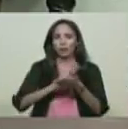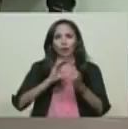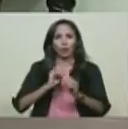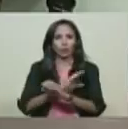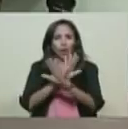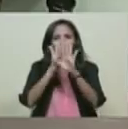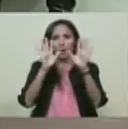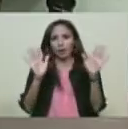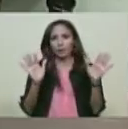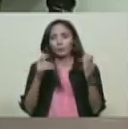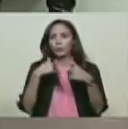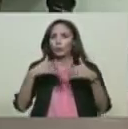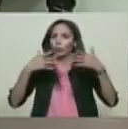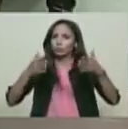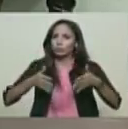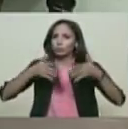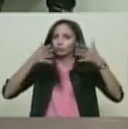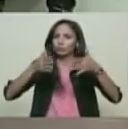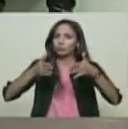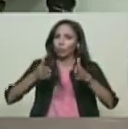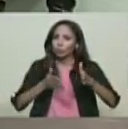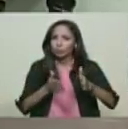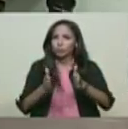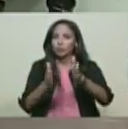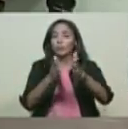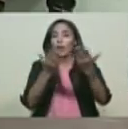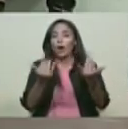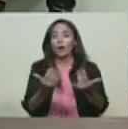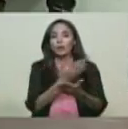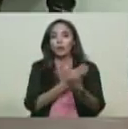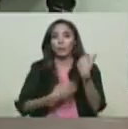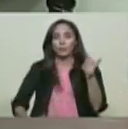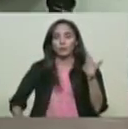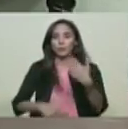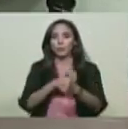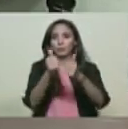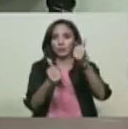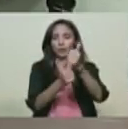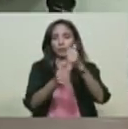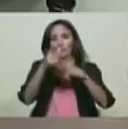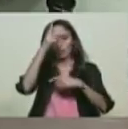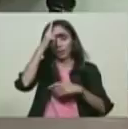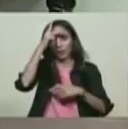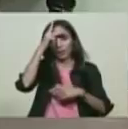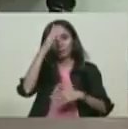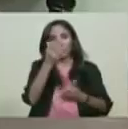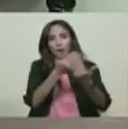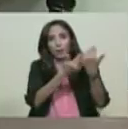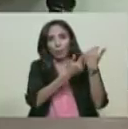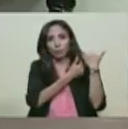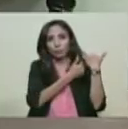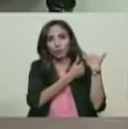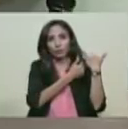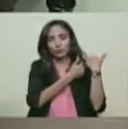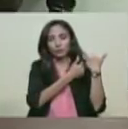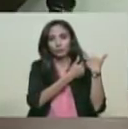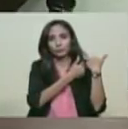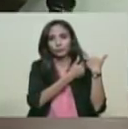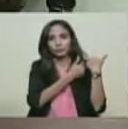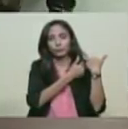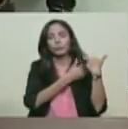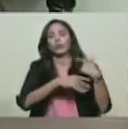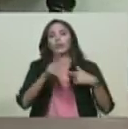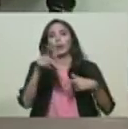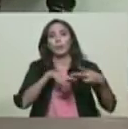orientado y encargo al vicepresidente ejecutivo Tarek El Aissami, al canciller